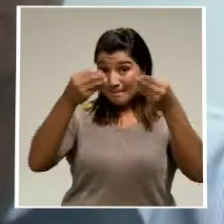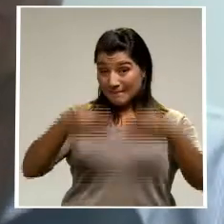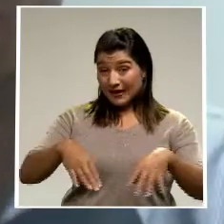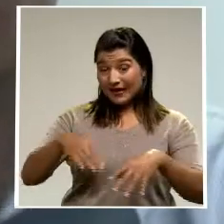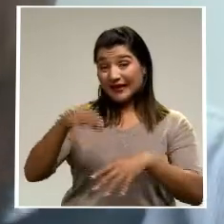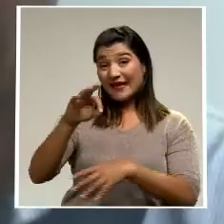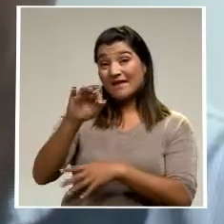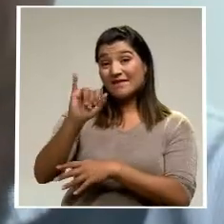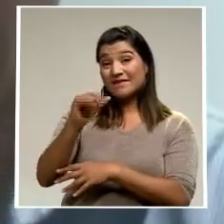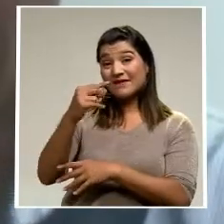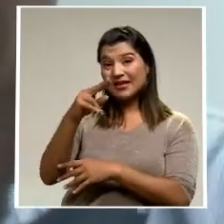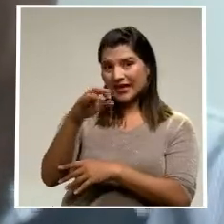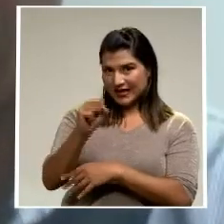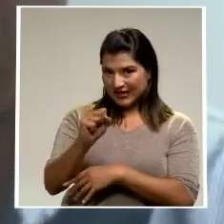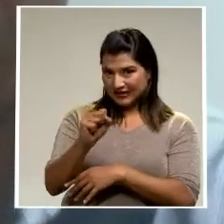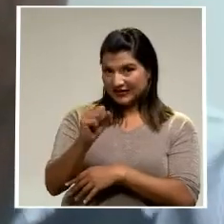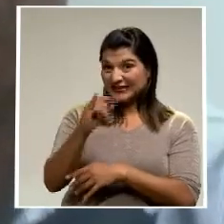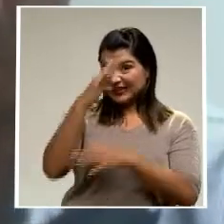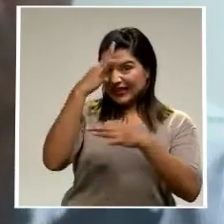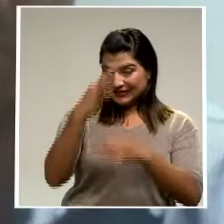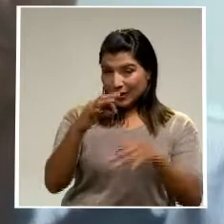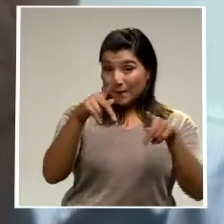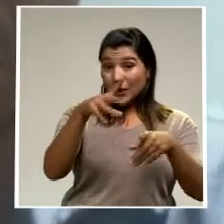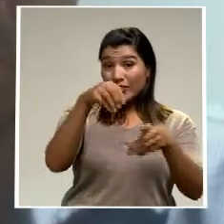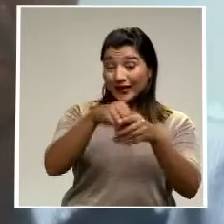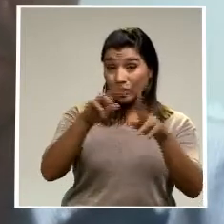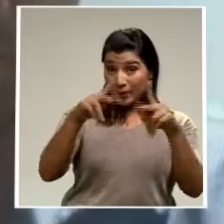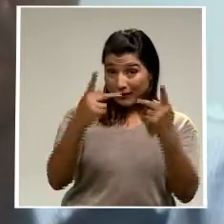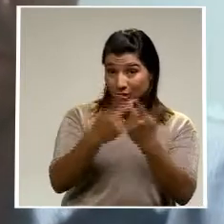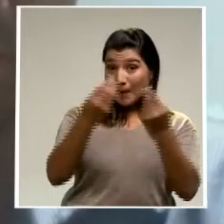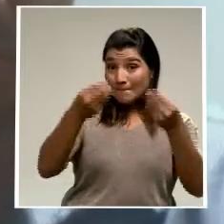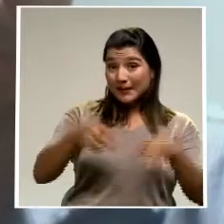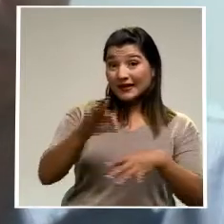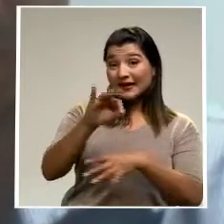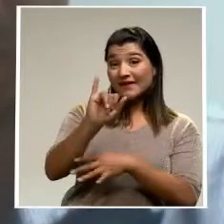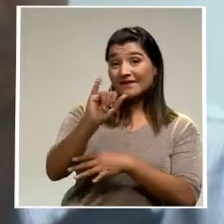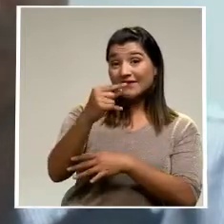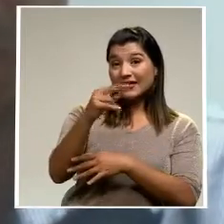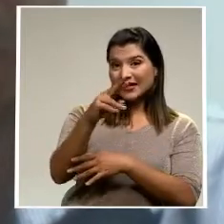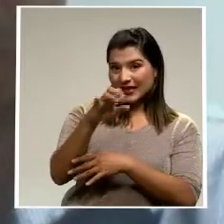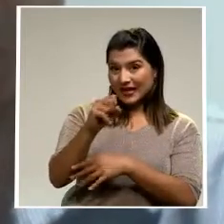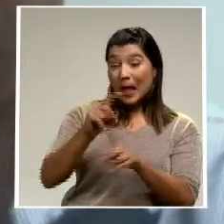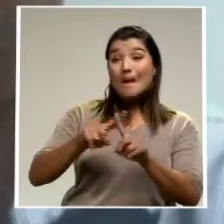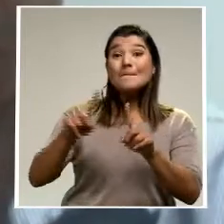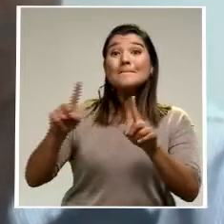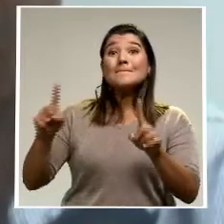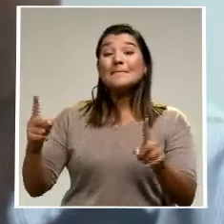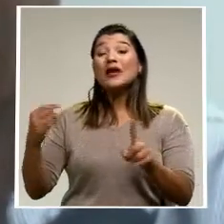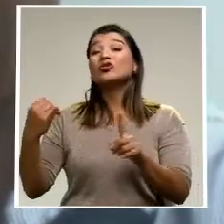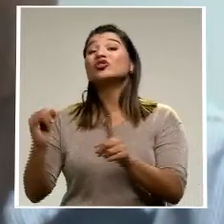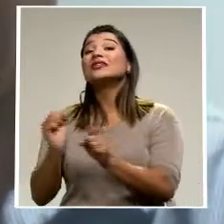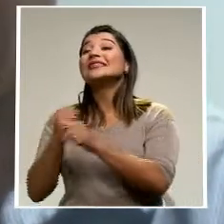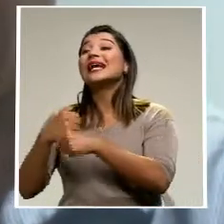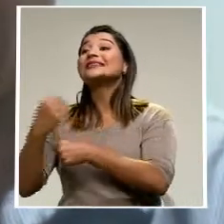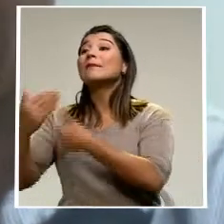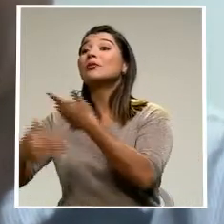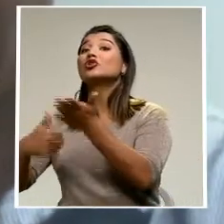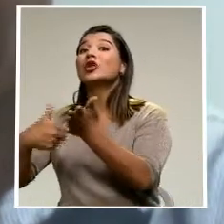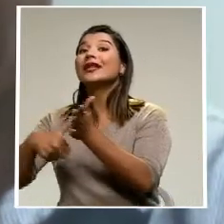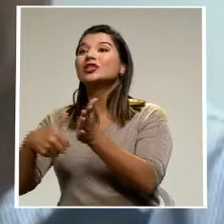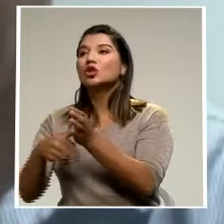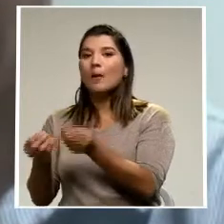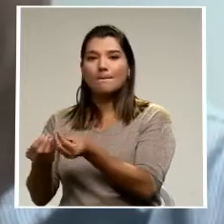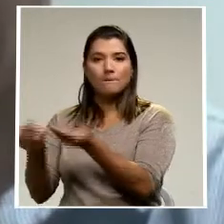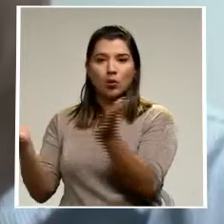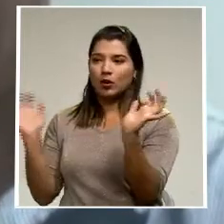Pero si esa elección se abre al público general, es decir, se hace abierta en los términos en que estaba planteada, ganaría